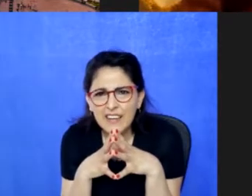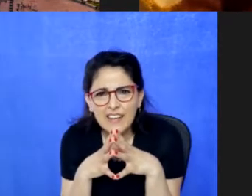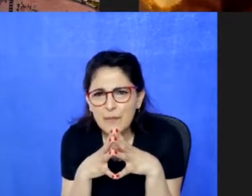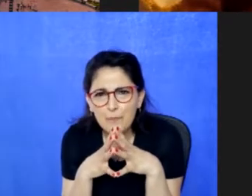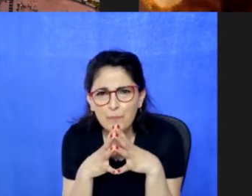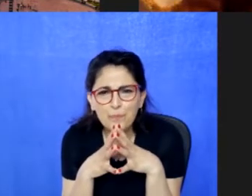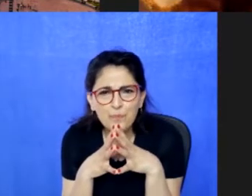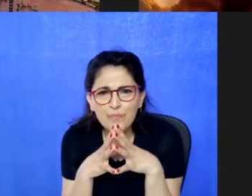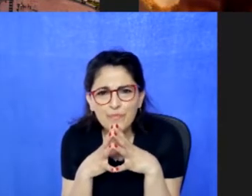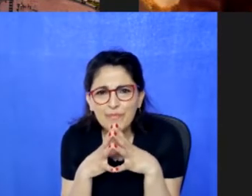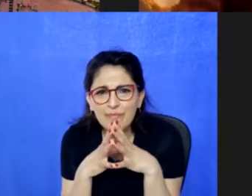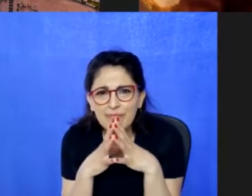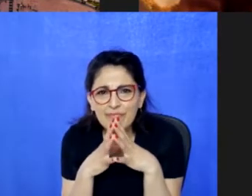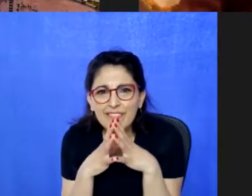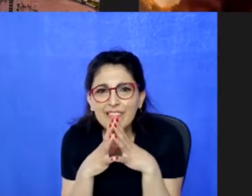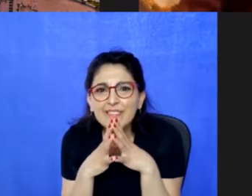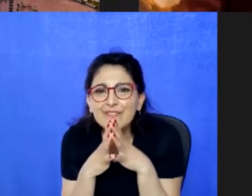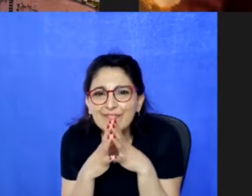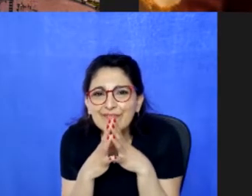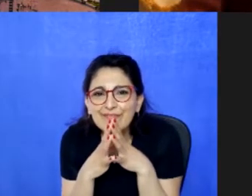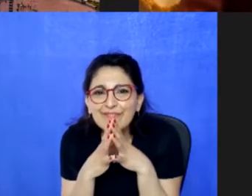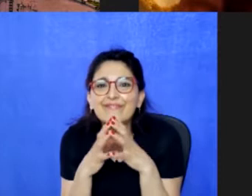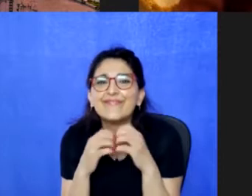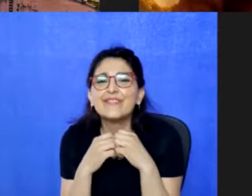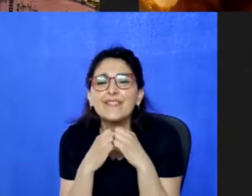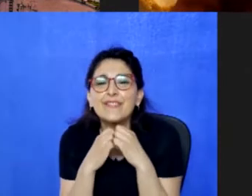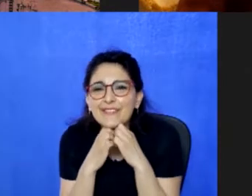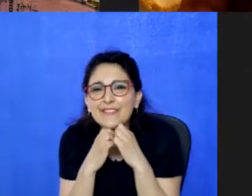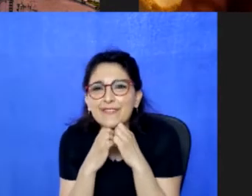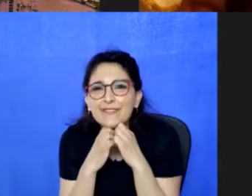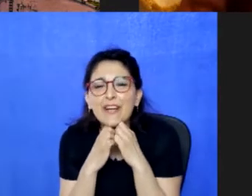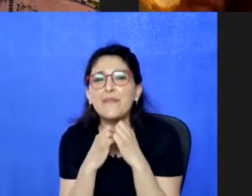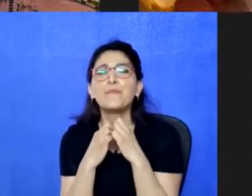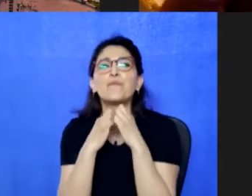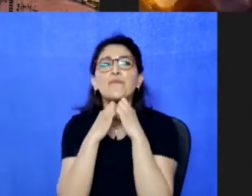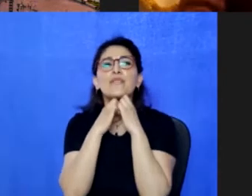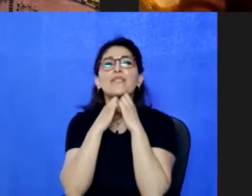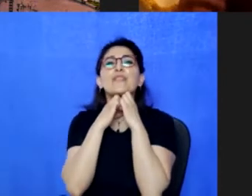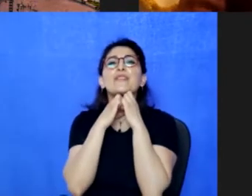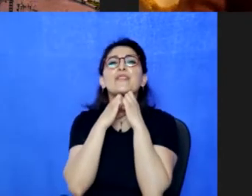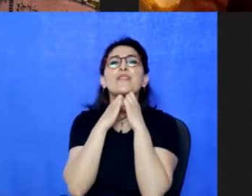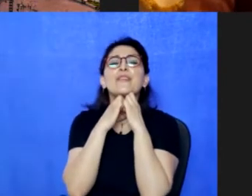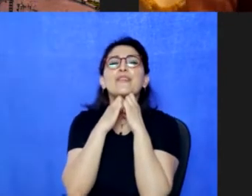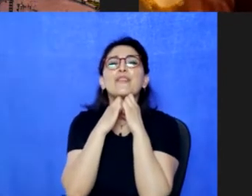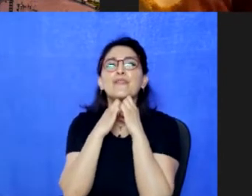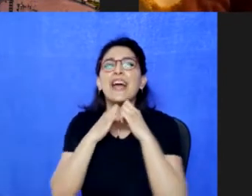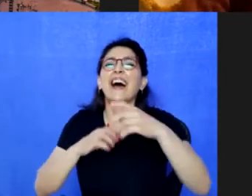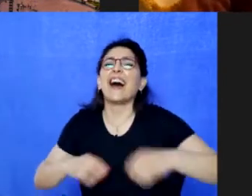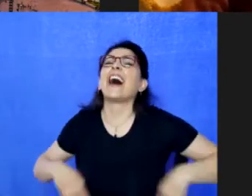Impresionante. Sí, fue una locura que bueno, fue bien. Ahora hablo también el castellano.